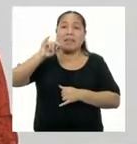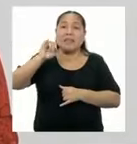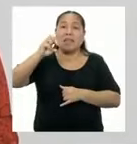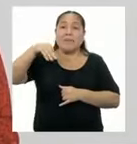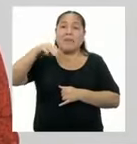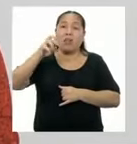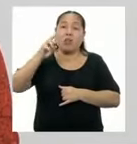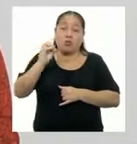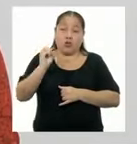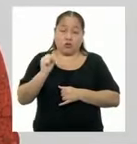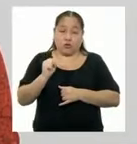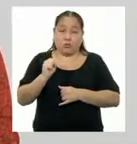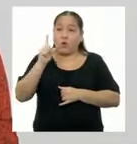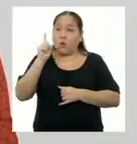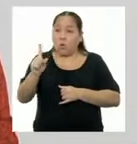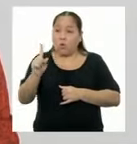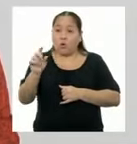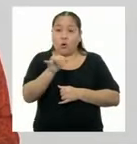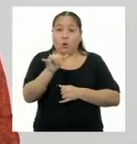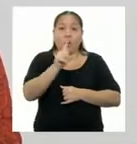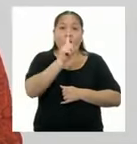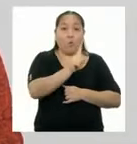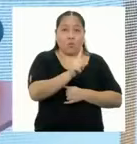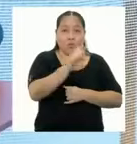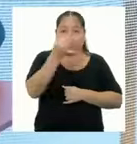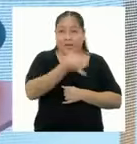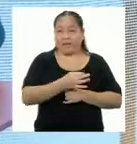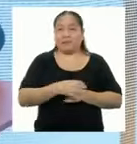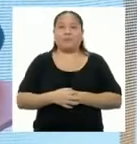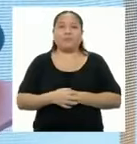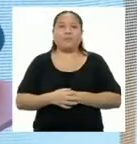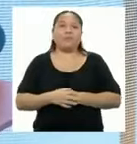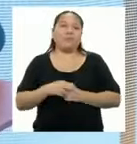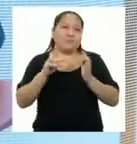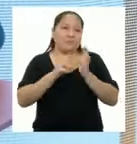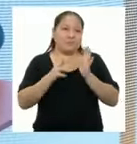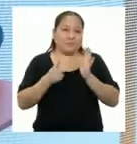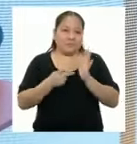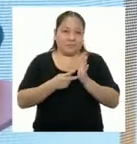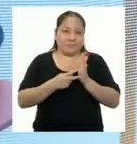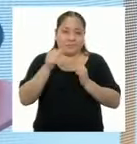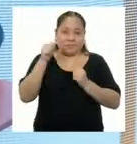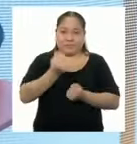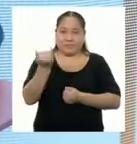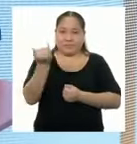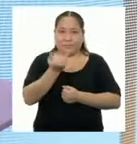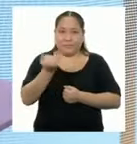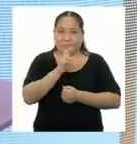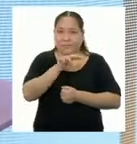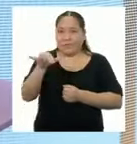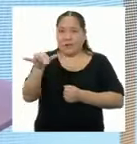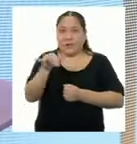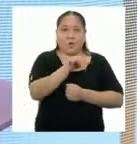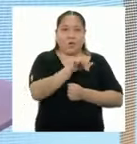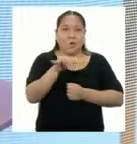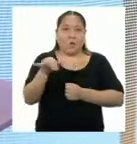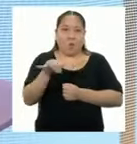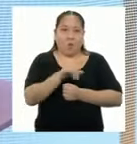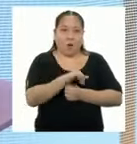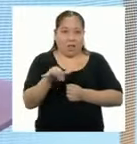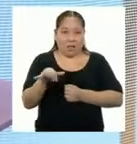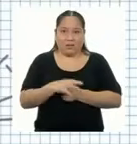dibujo equivale a 1 centímetro en la realidad. Significa que nuestro dibujo se mantiene del mismo